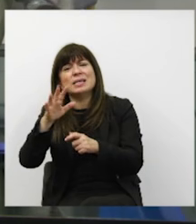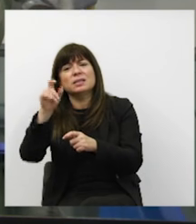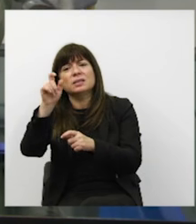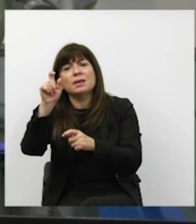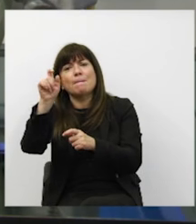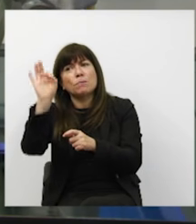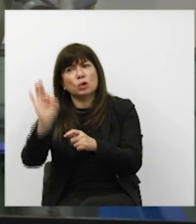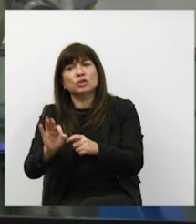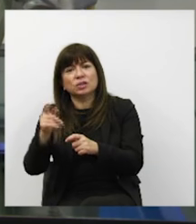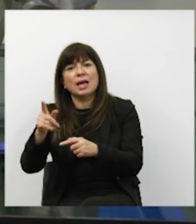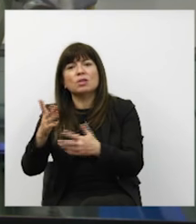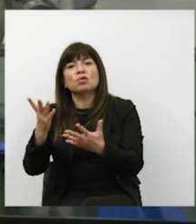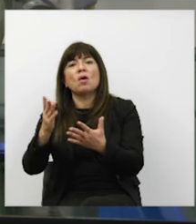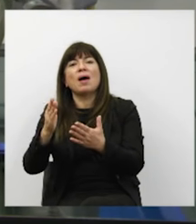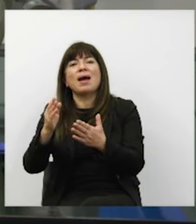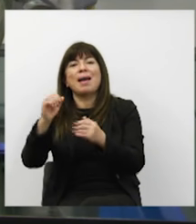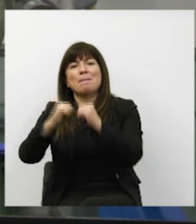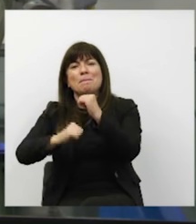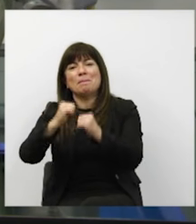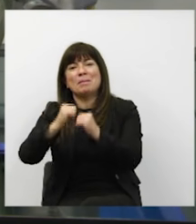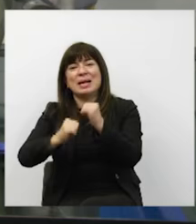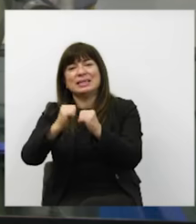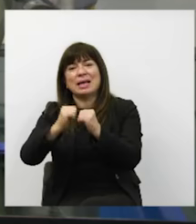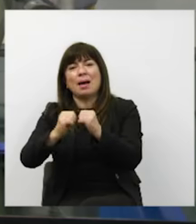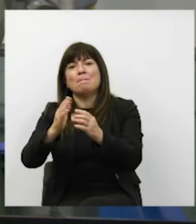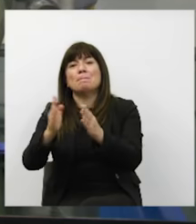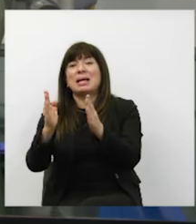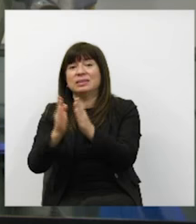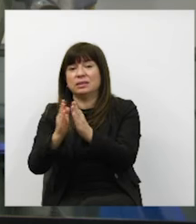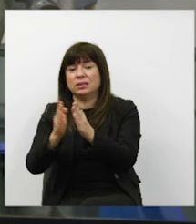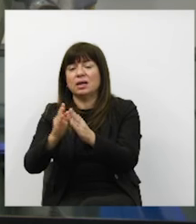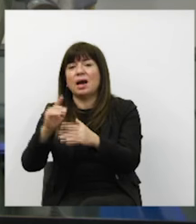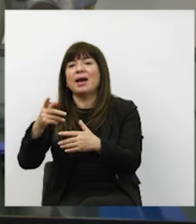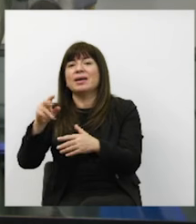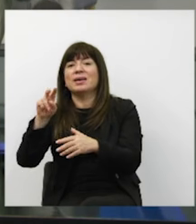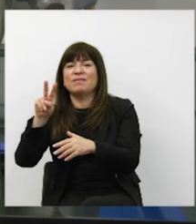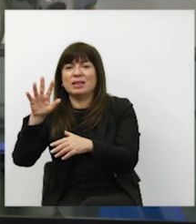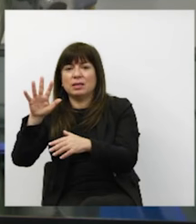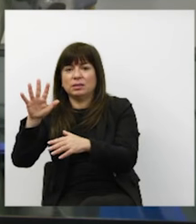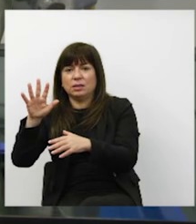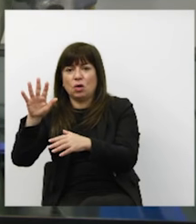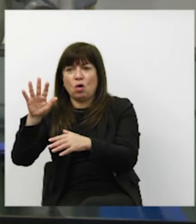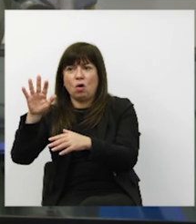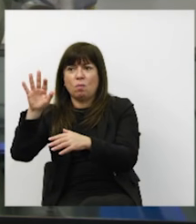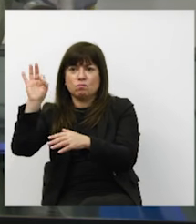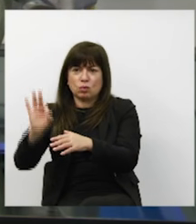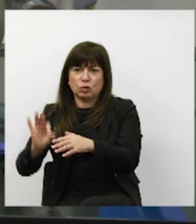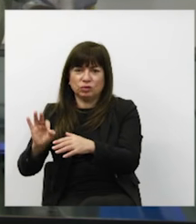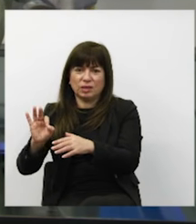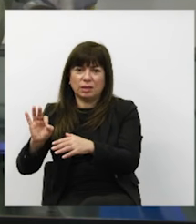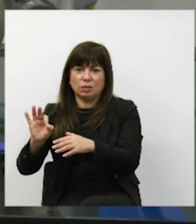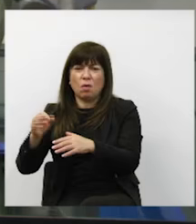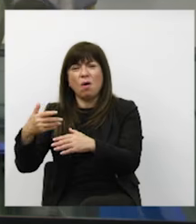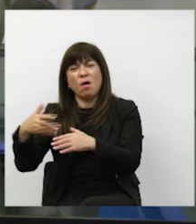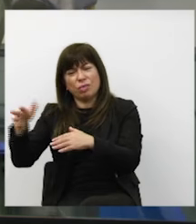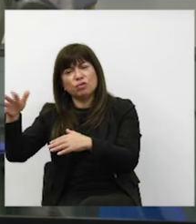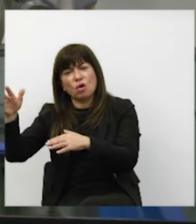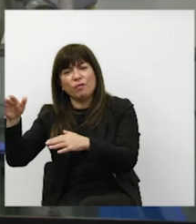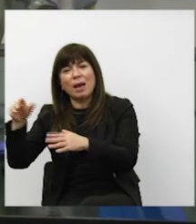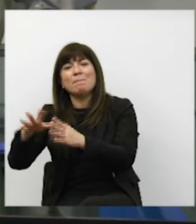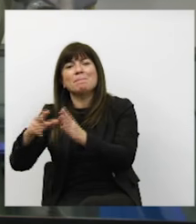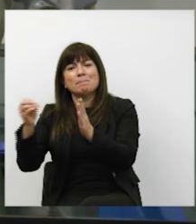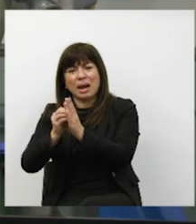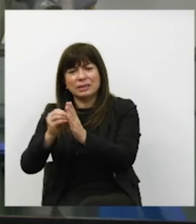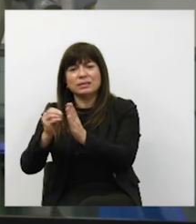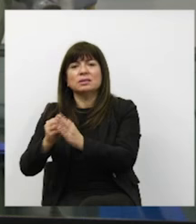es un tema totalmente vetado hablar de que en casos excepcionales se le pueda dar un apoyo a las empresas porque son